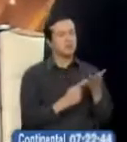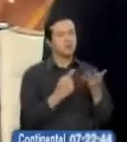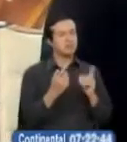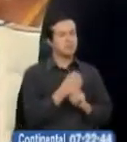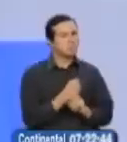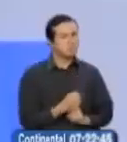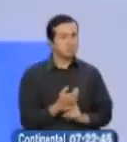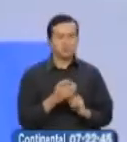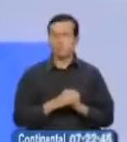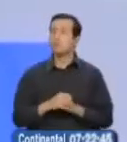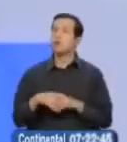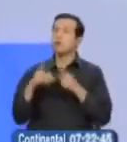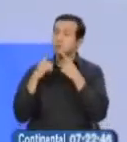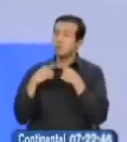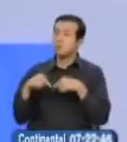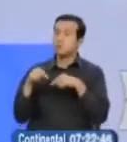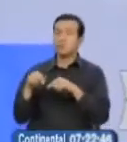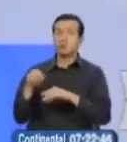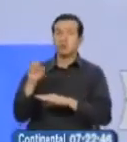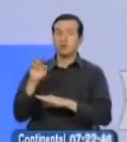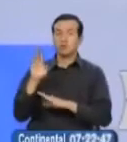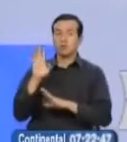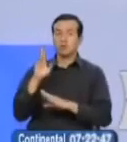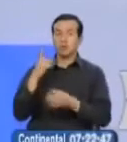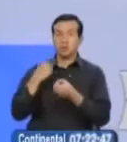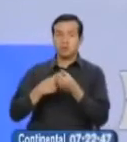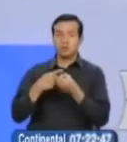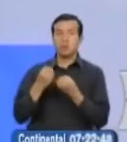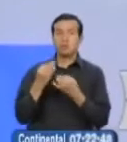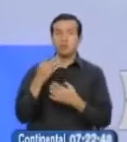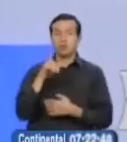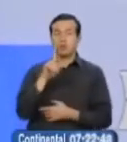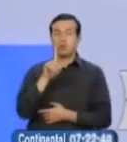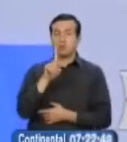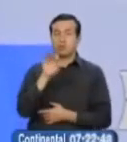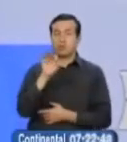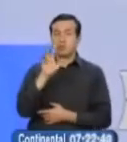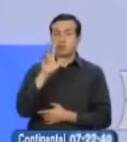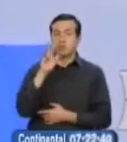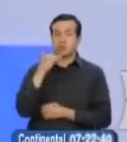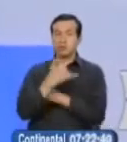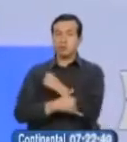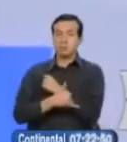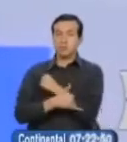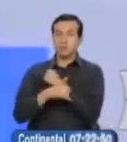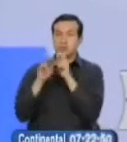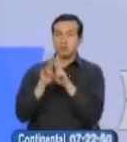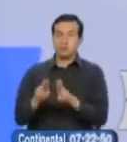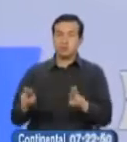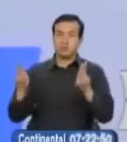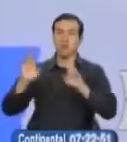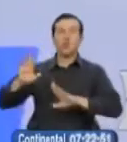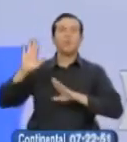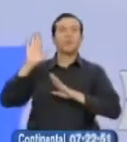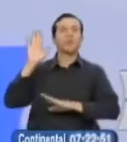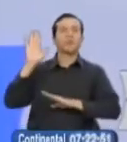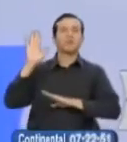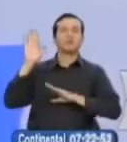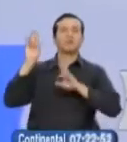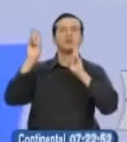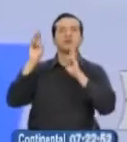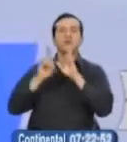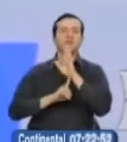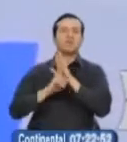Sí, bueno, la declaración de Quito es el compromiso que hacen los 193 estados de Naciones Unidas sobre el tema del